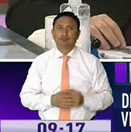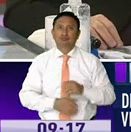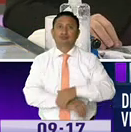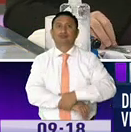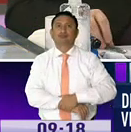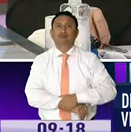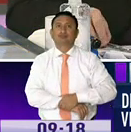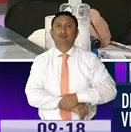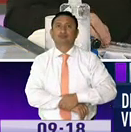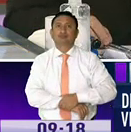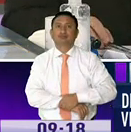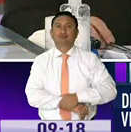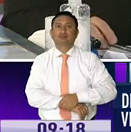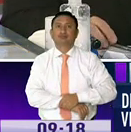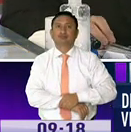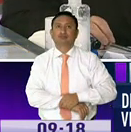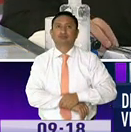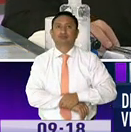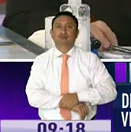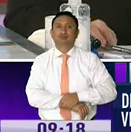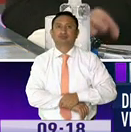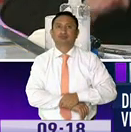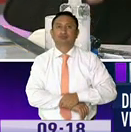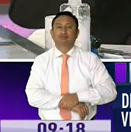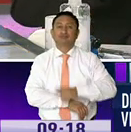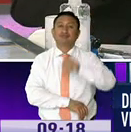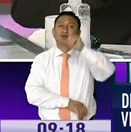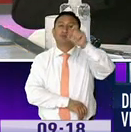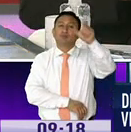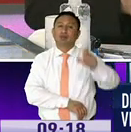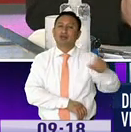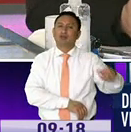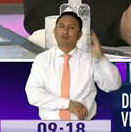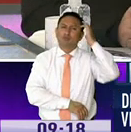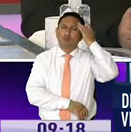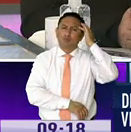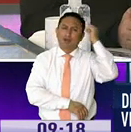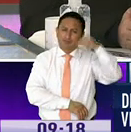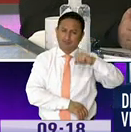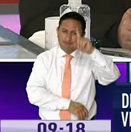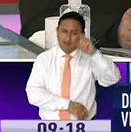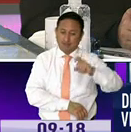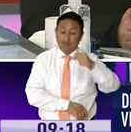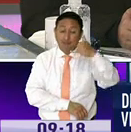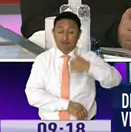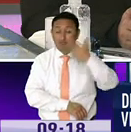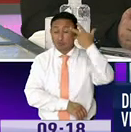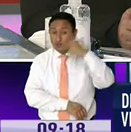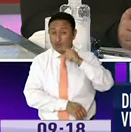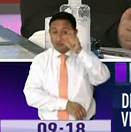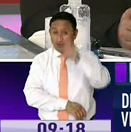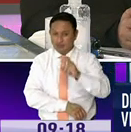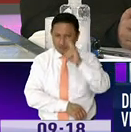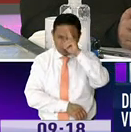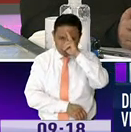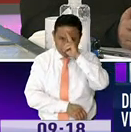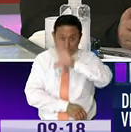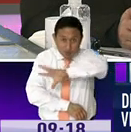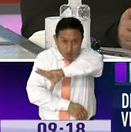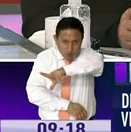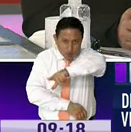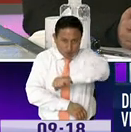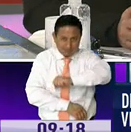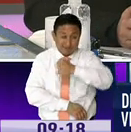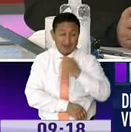Díaz, algo que le preocupa a la ciudadanía también. En estos días, los delincuentes, aprovechando el estado